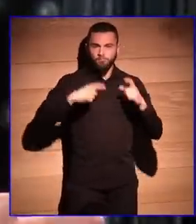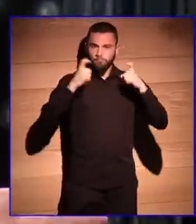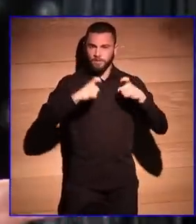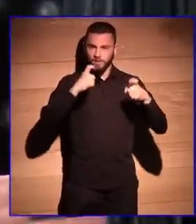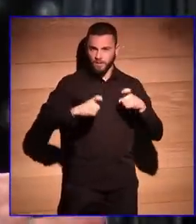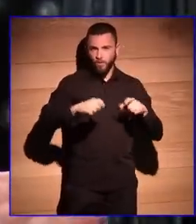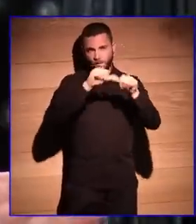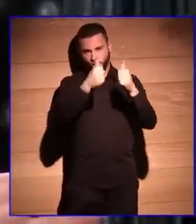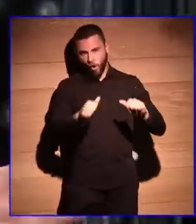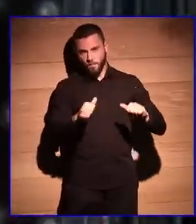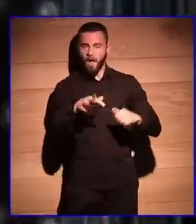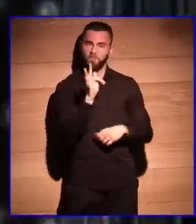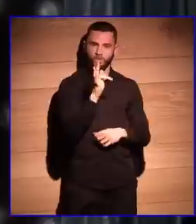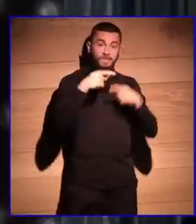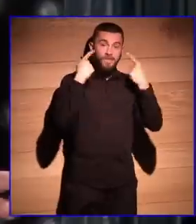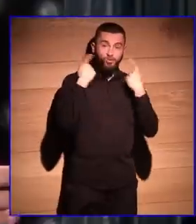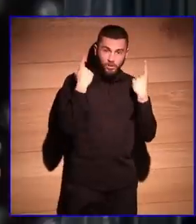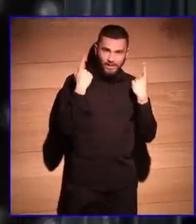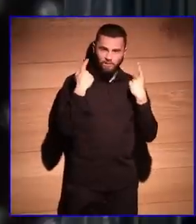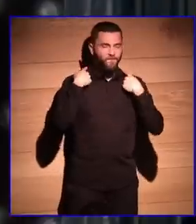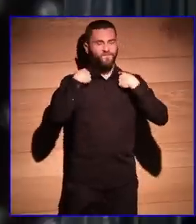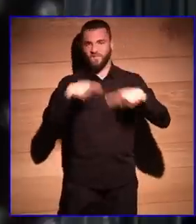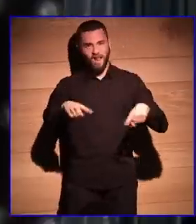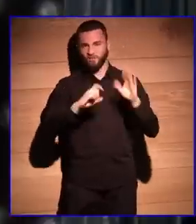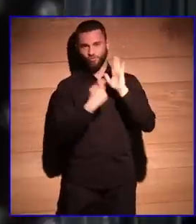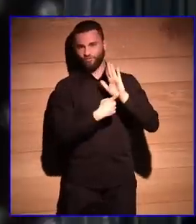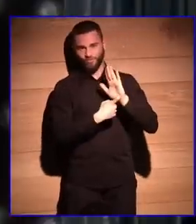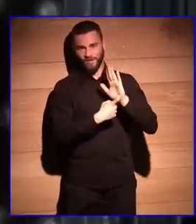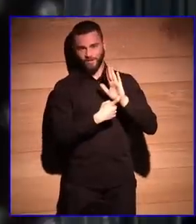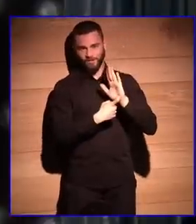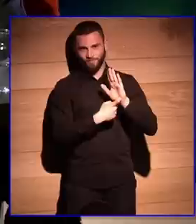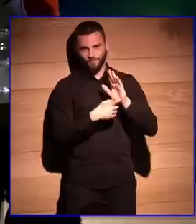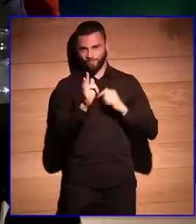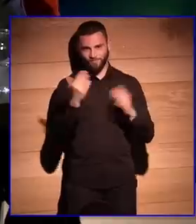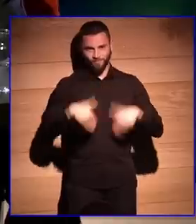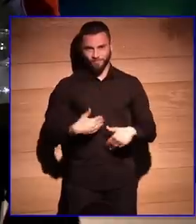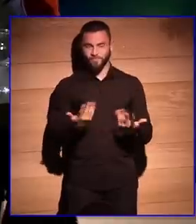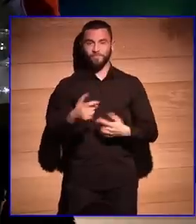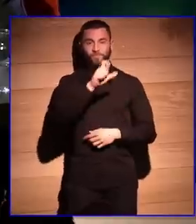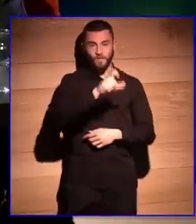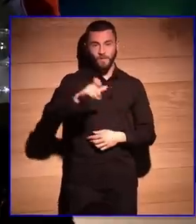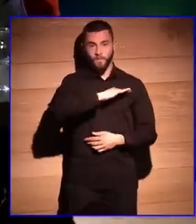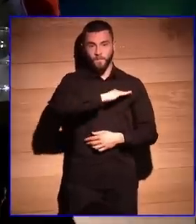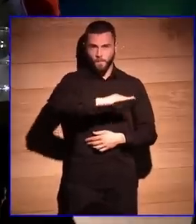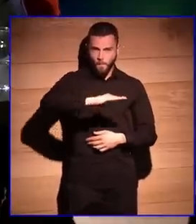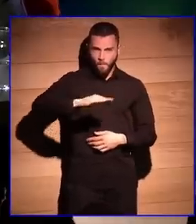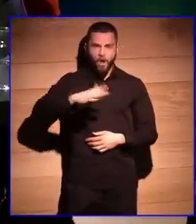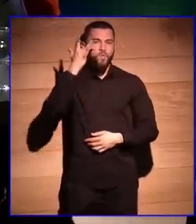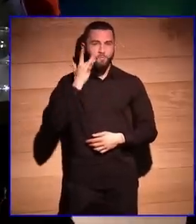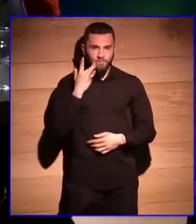alguna forma un poquito positiva al Joker, aquello ha sido un fracaso absoluto. Hablando de malos químicamente